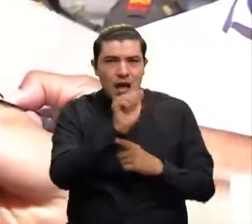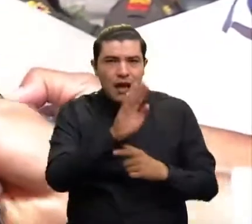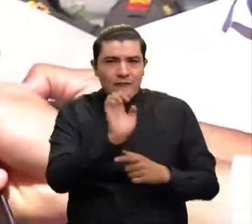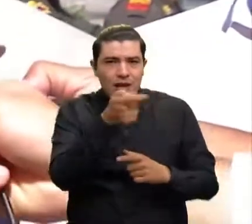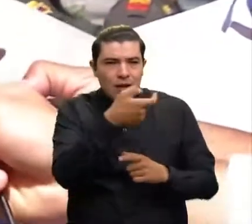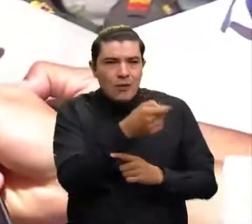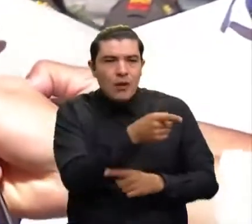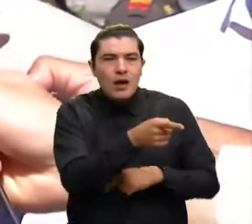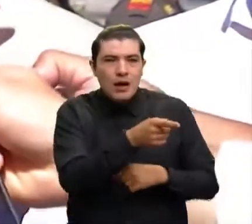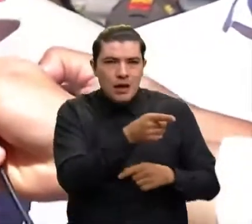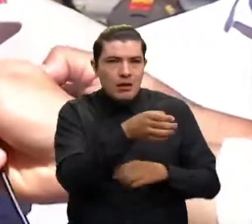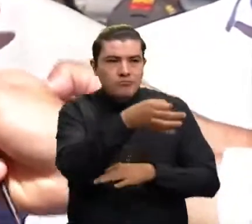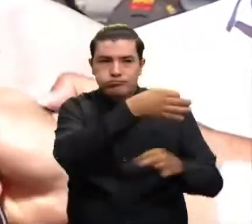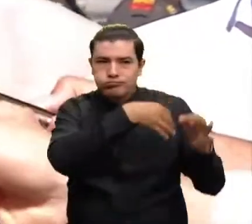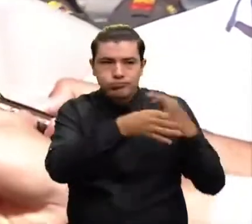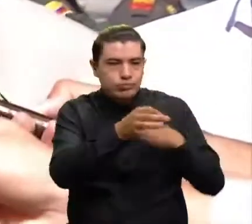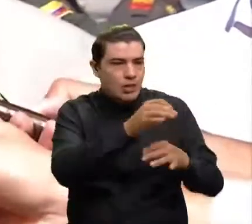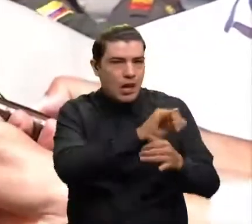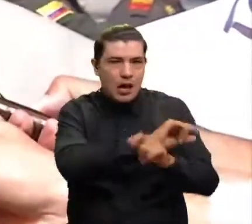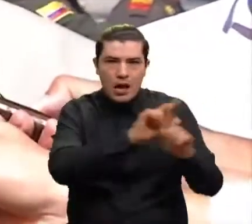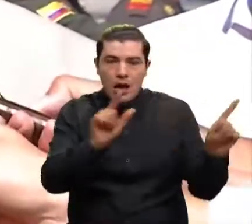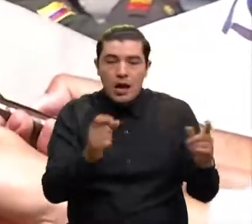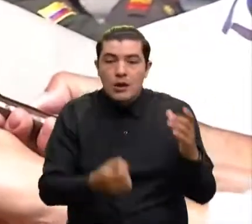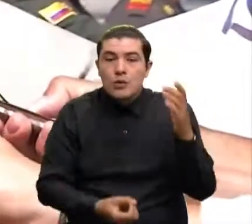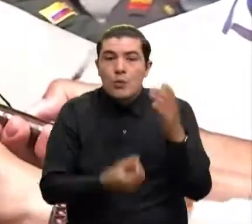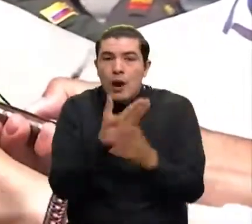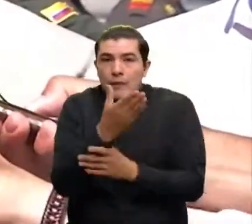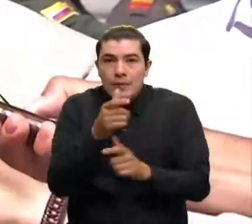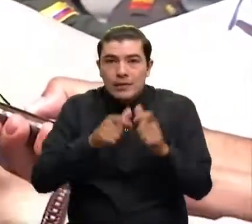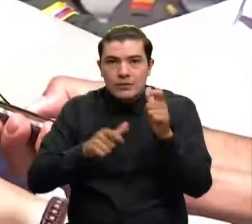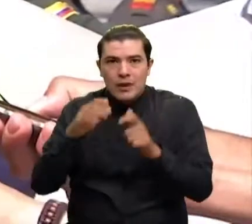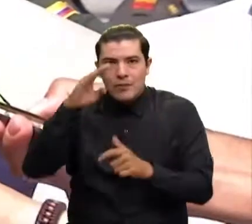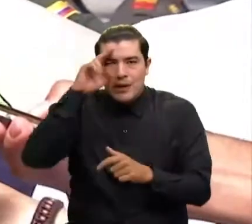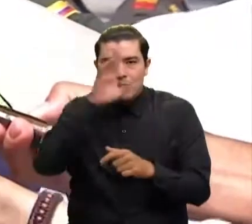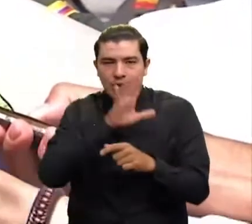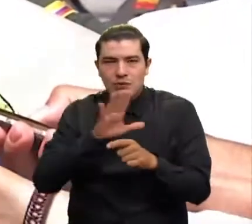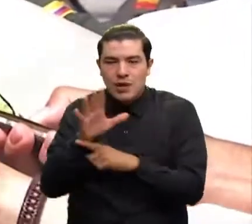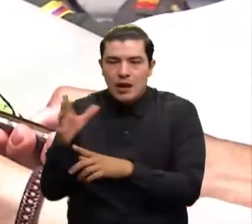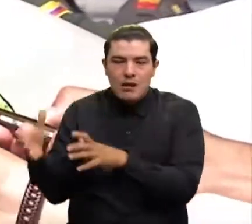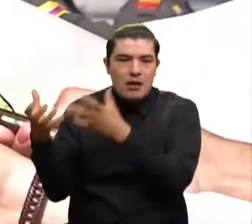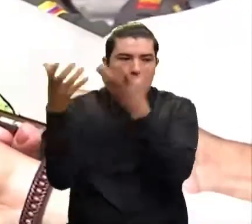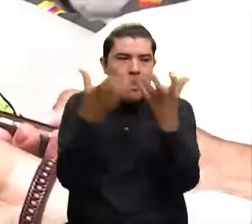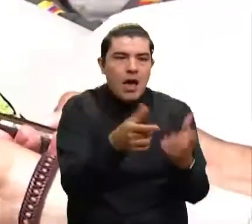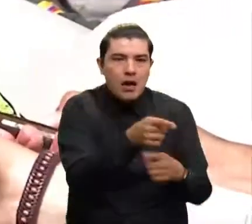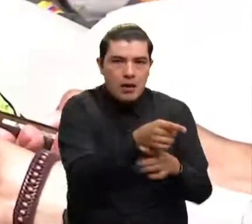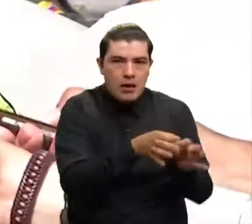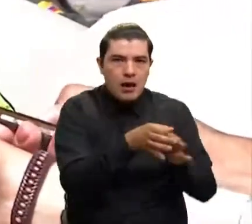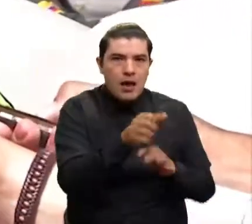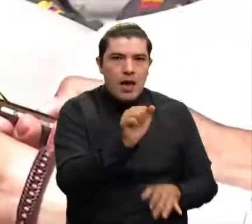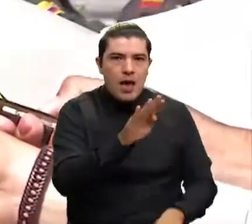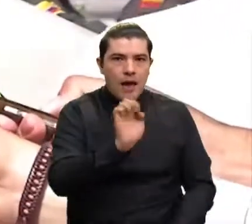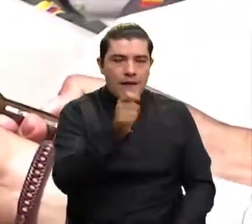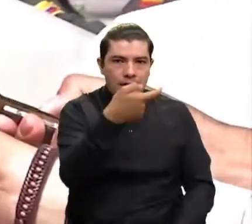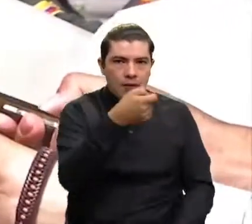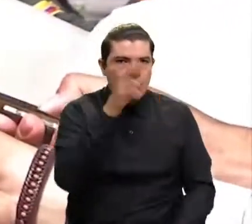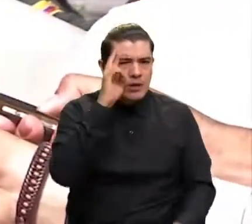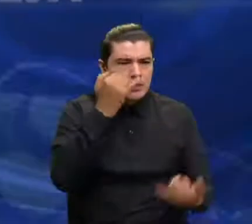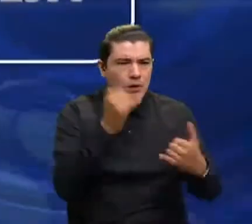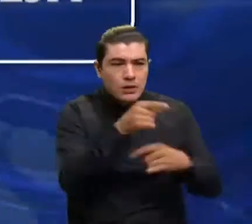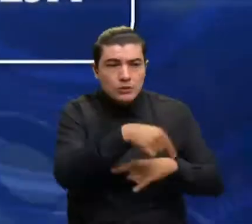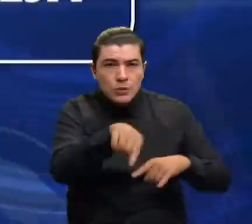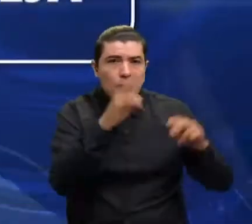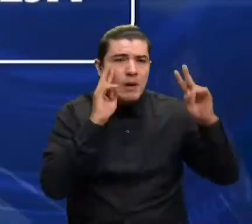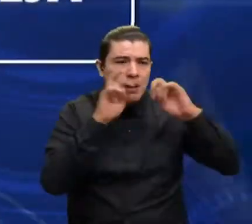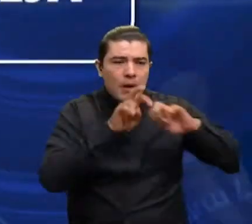nuevos policías. Frente a la investigación hemos dejado todo en manos de la Fiscalía General de la Nación, de la Procuraduría, de la Defensoría